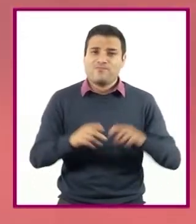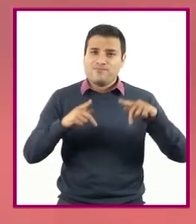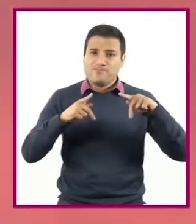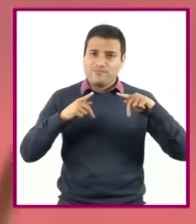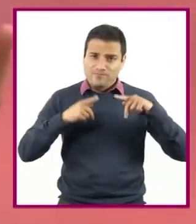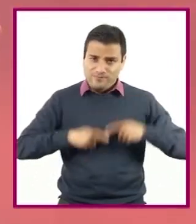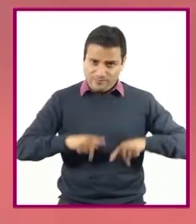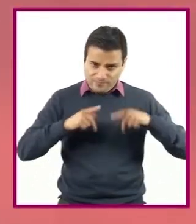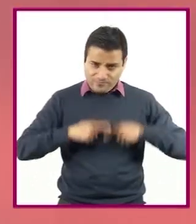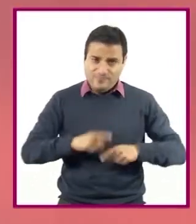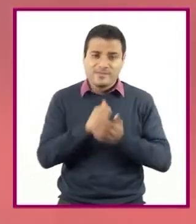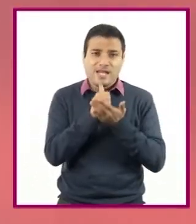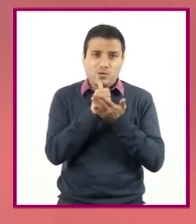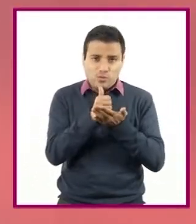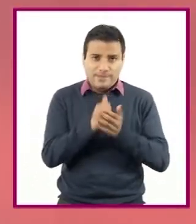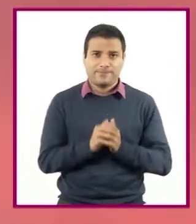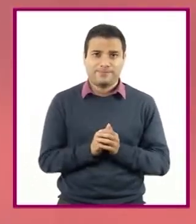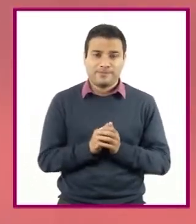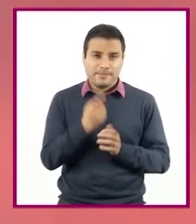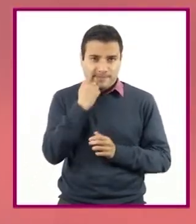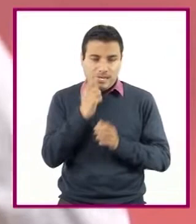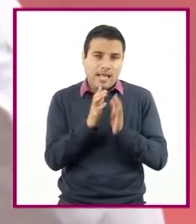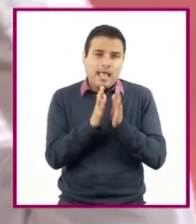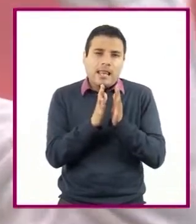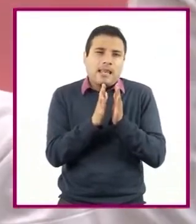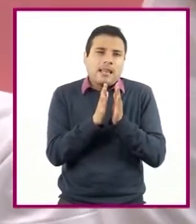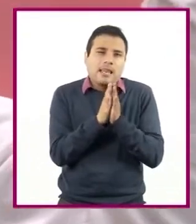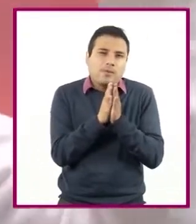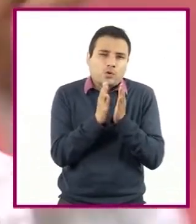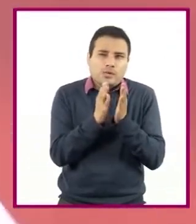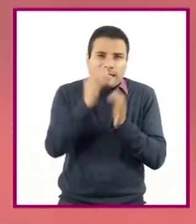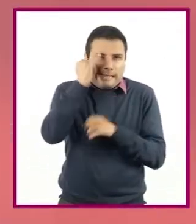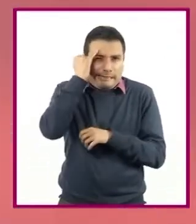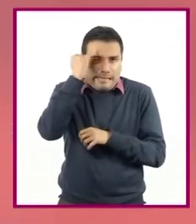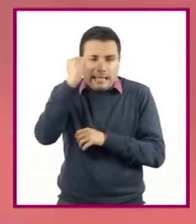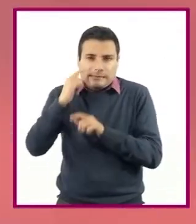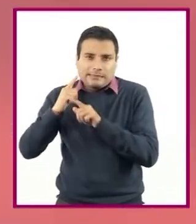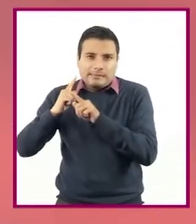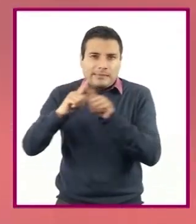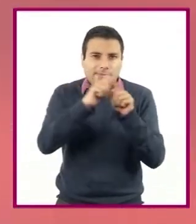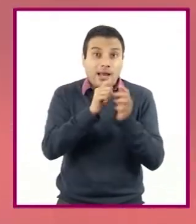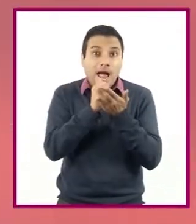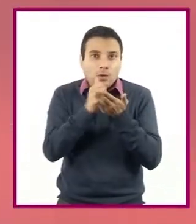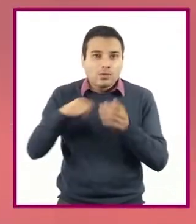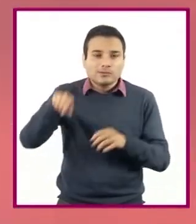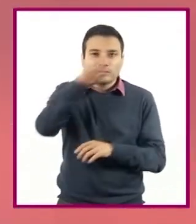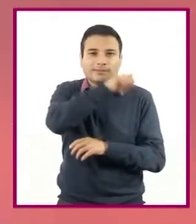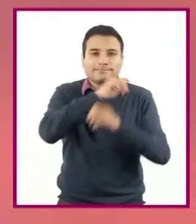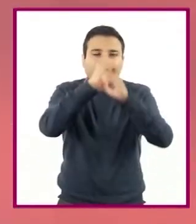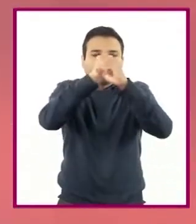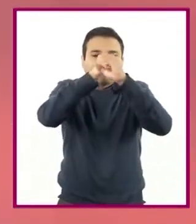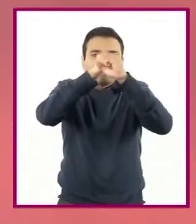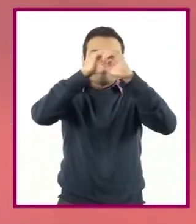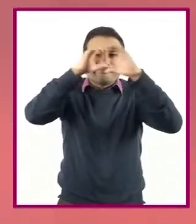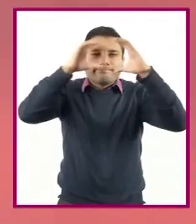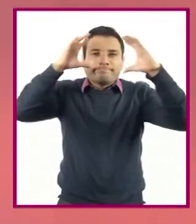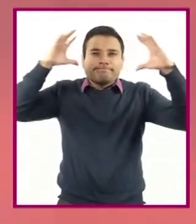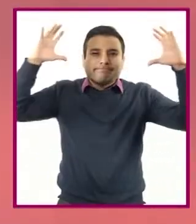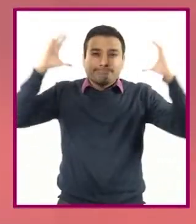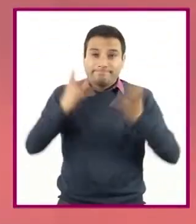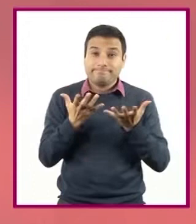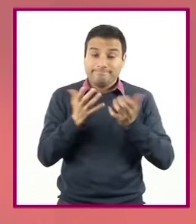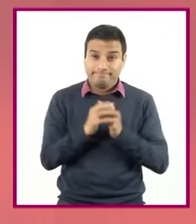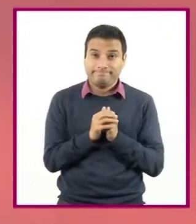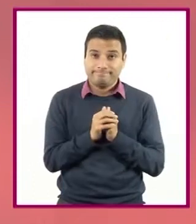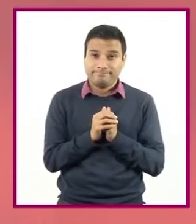vida. Los libros de ficción permiten liberar nuestro imaginario encarcelado y gracias al efectismo técnico